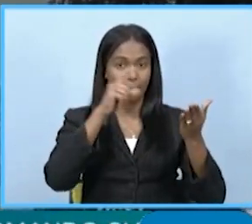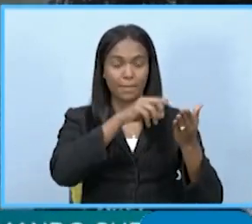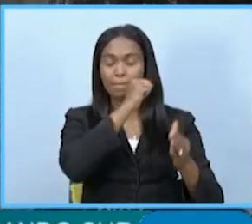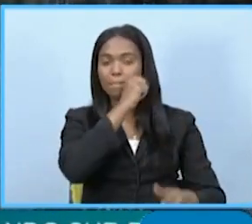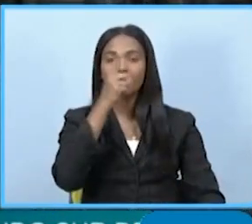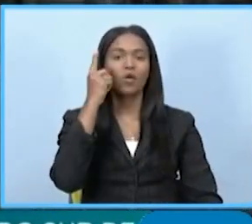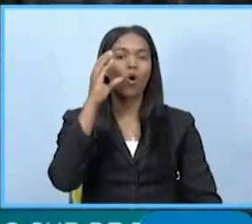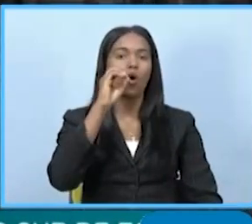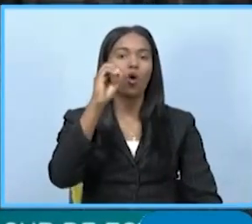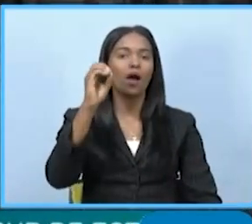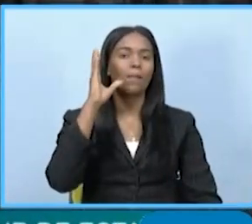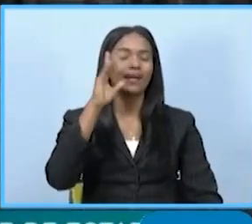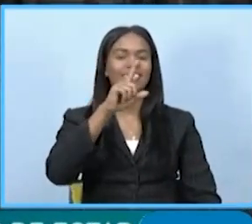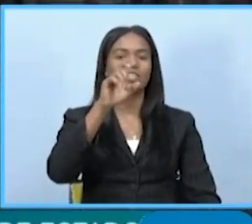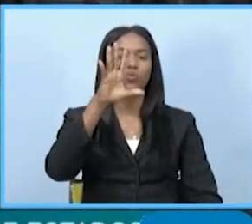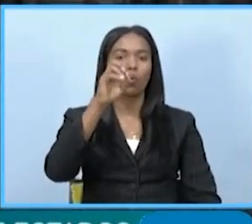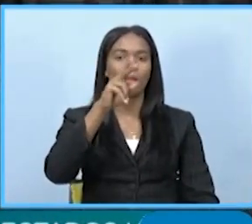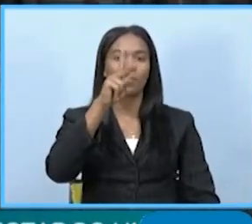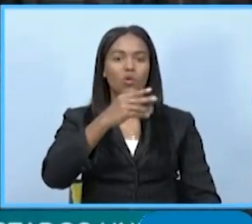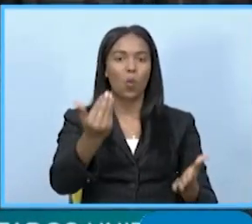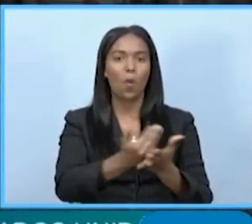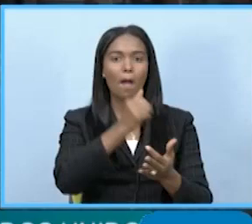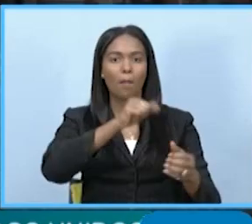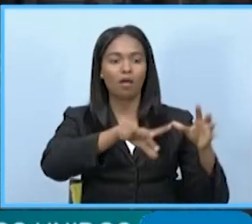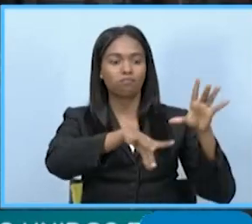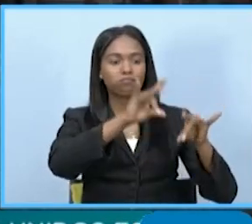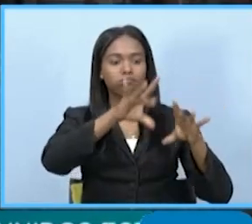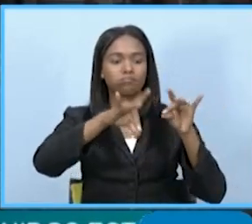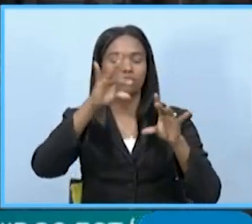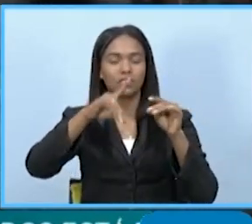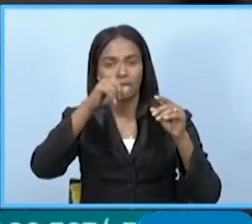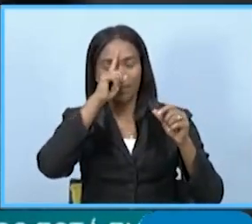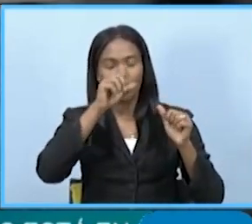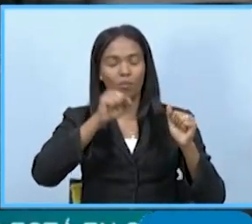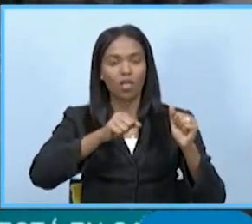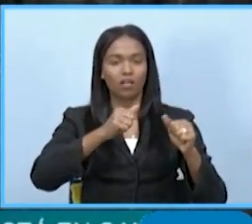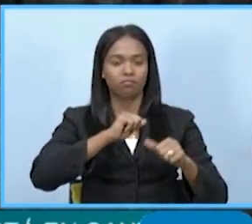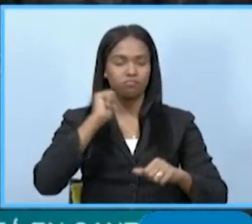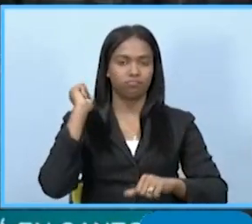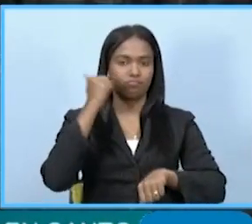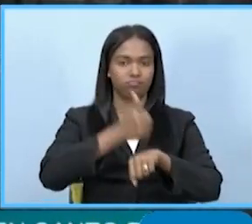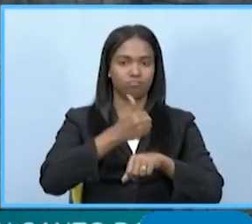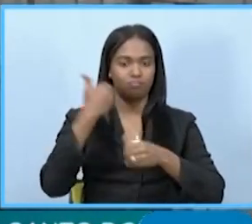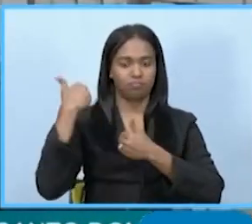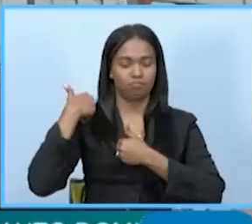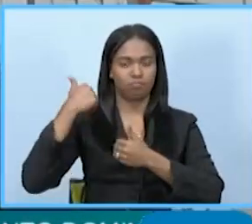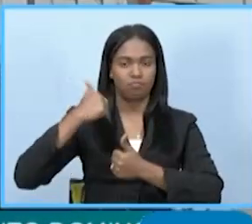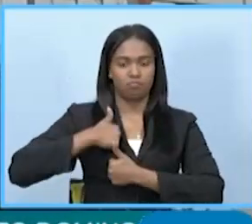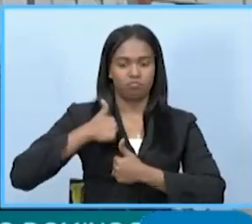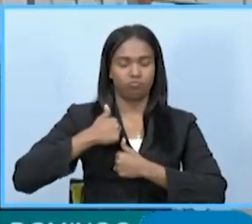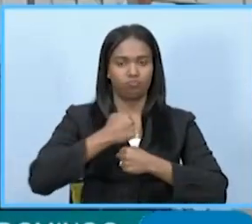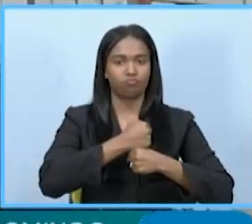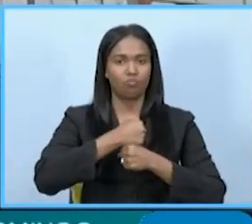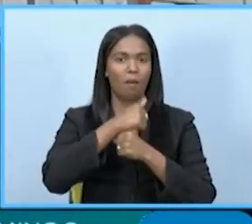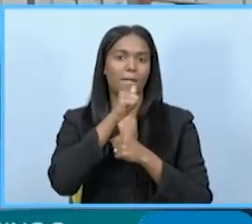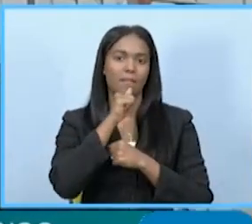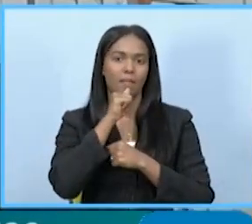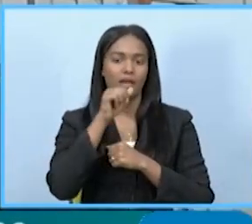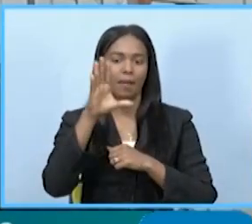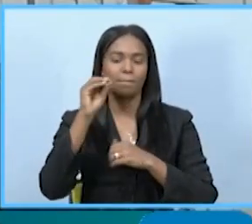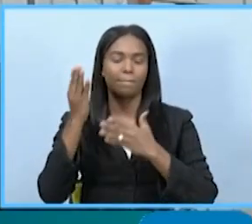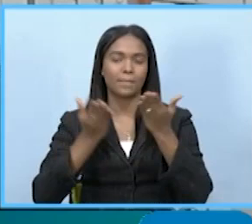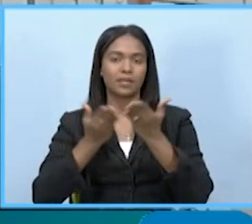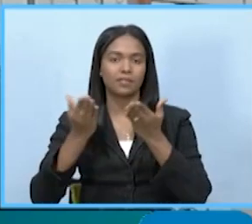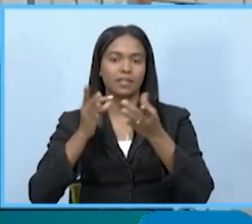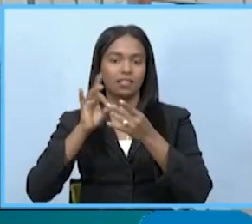con 150 vacantes disponibles para puestos de oficial de seguridad privada. La empresa de